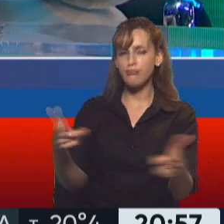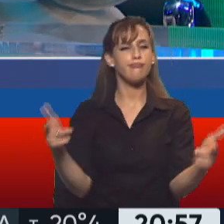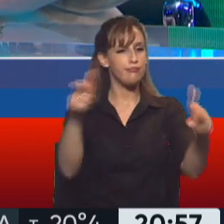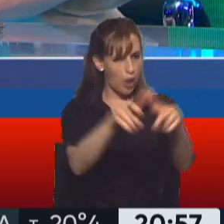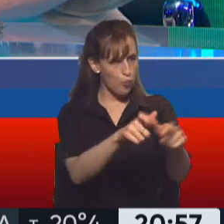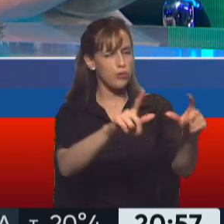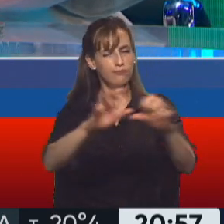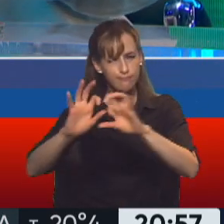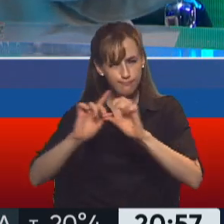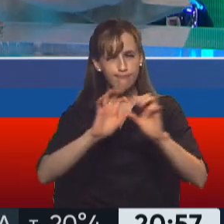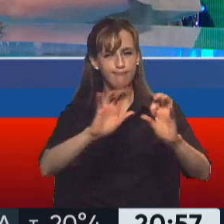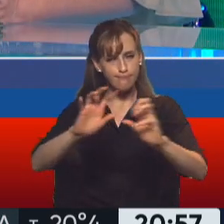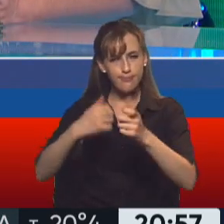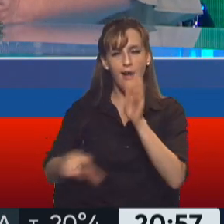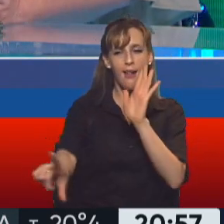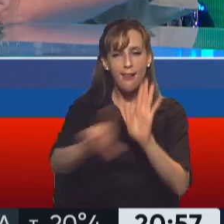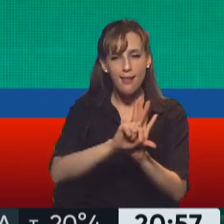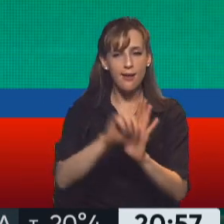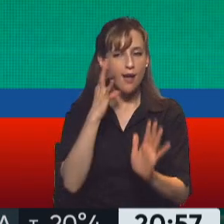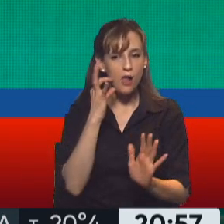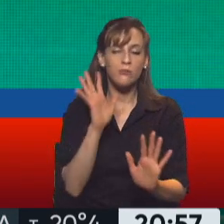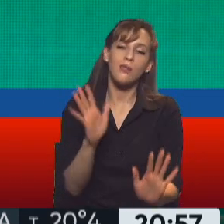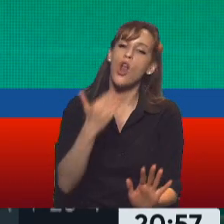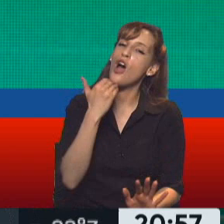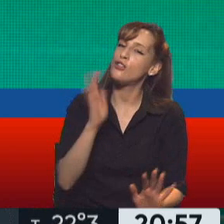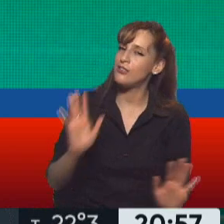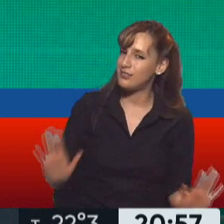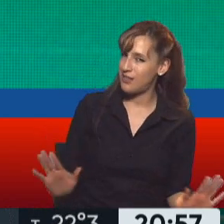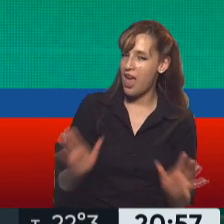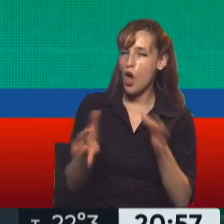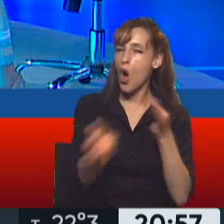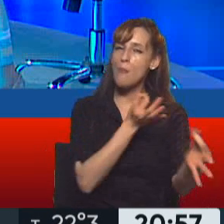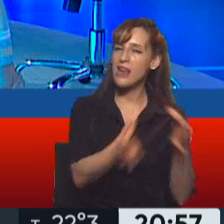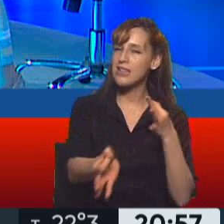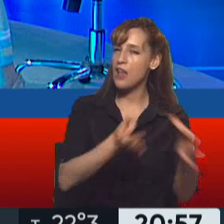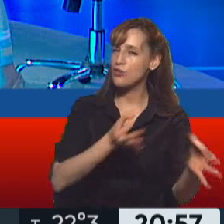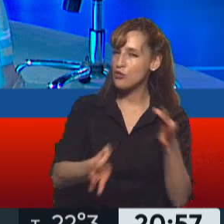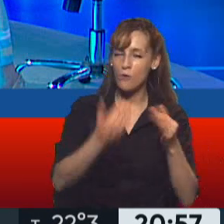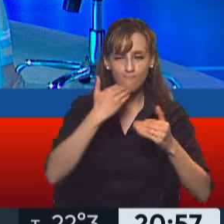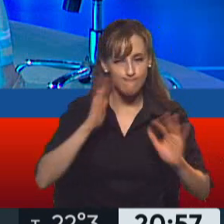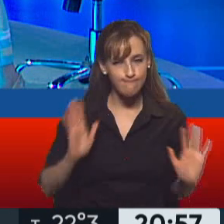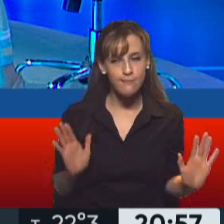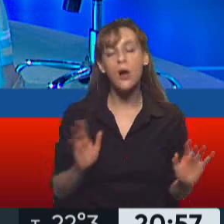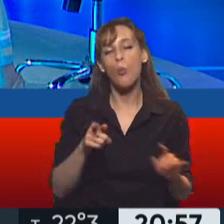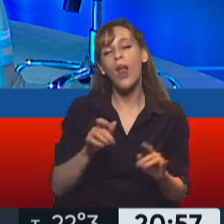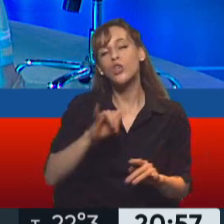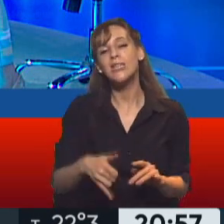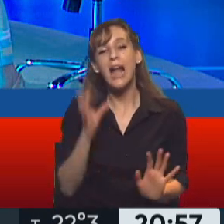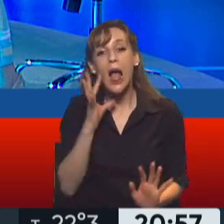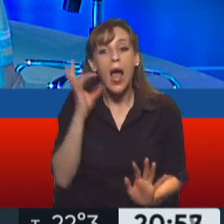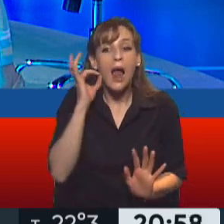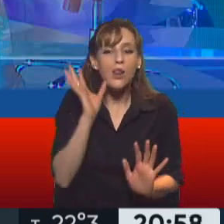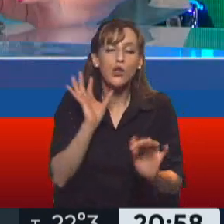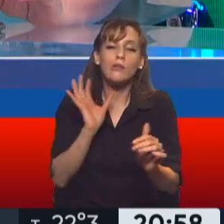pensar juntos leyes que podamos aplicar. Yo no sé si fue una conversación de todas maneras. No fue una conversación. Es un intento, es un acercamiento. Es